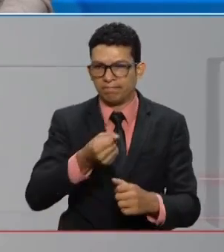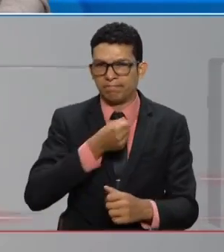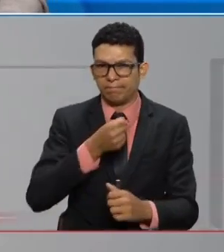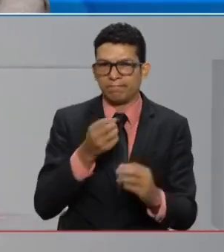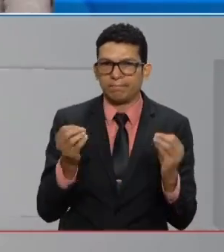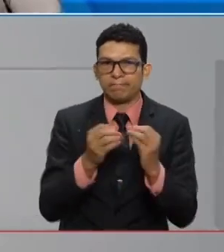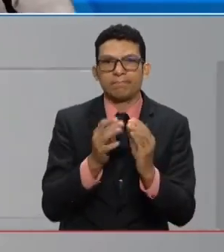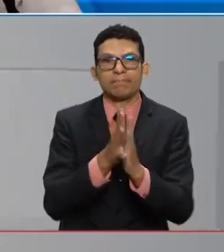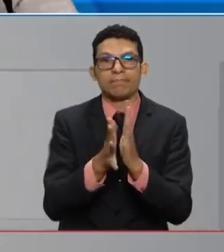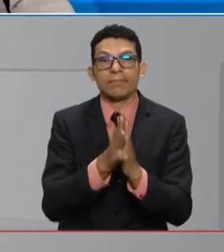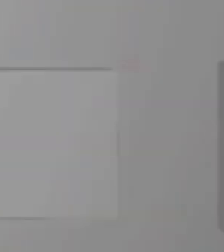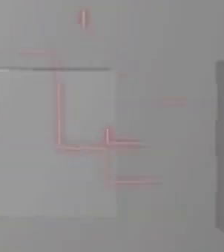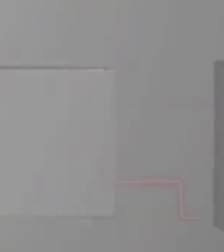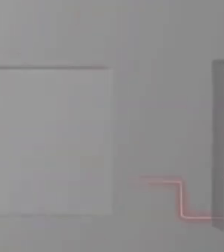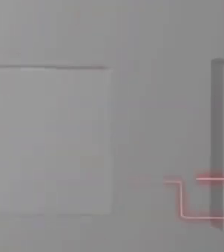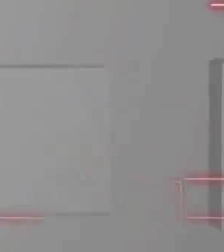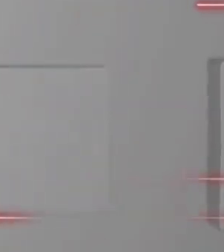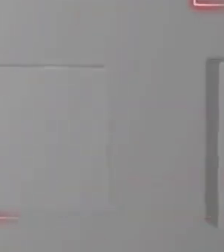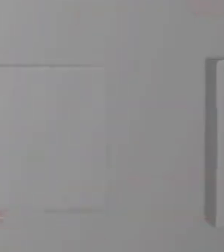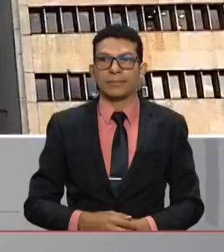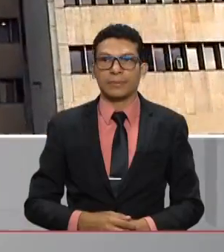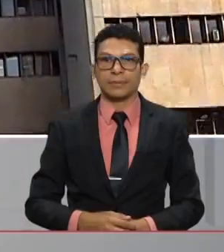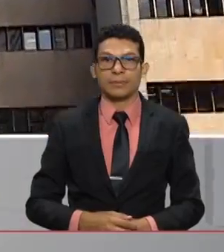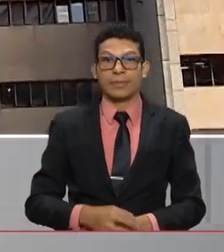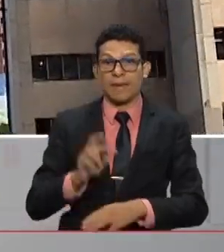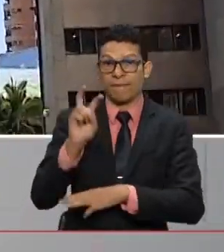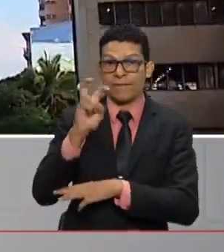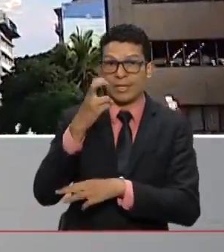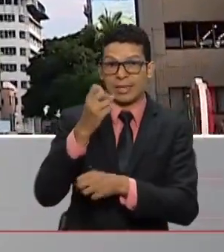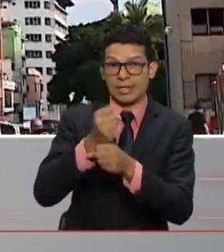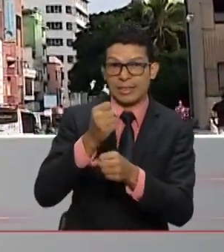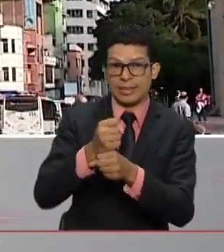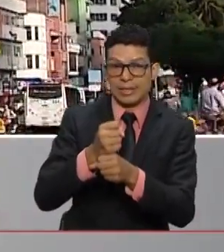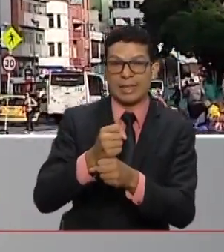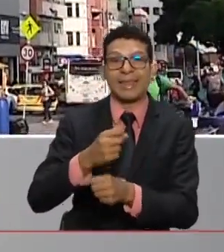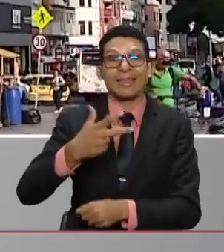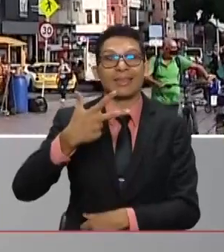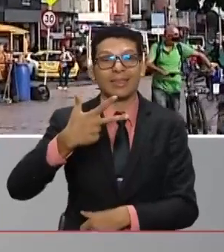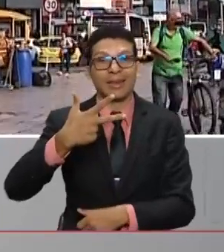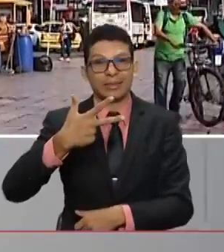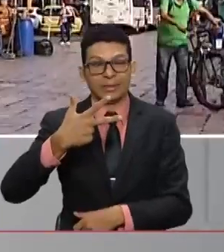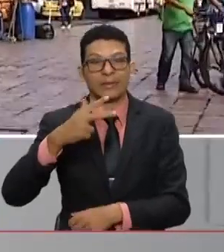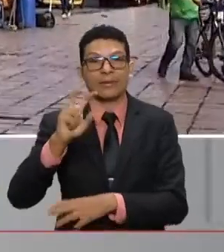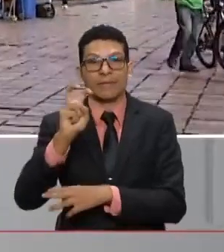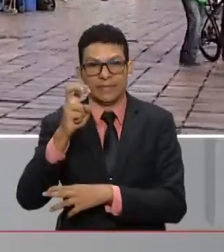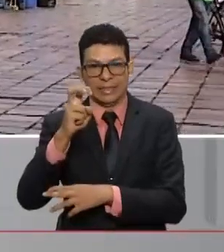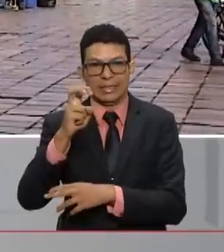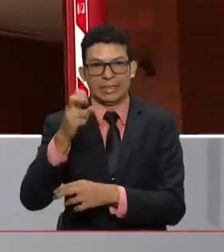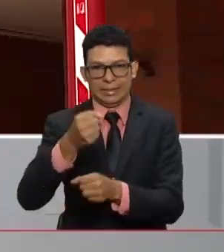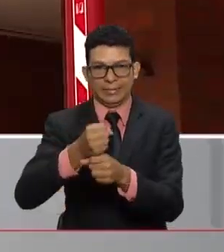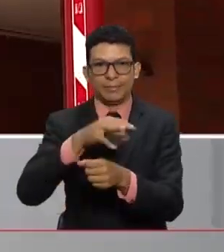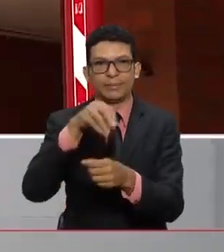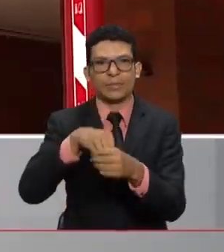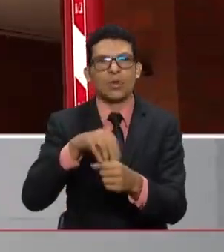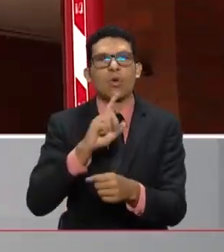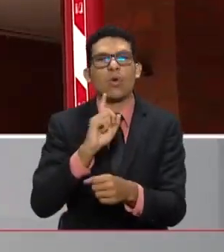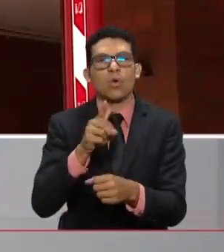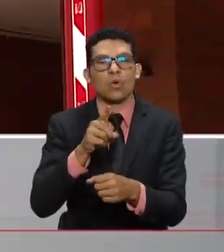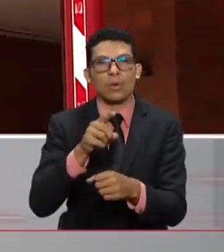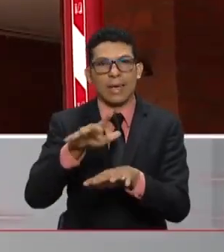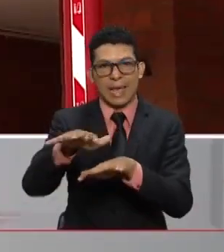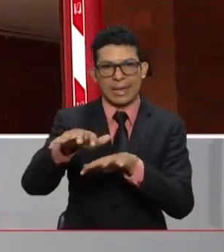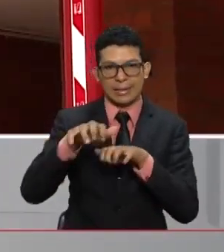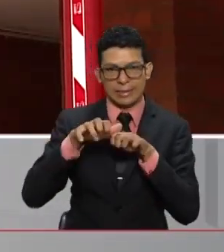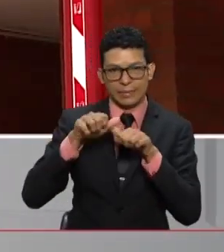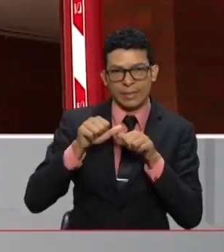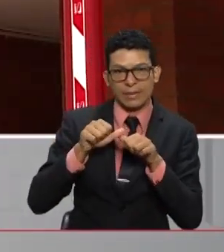Tres trabajadores de la Fiscalía General de la Nación podrían ser declarados insubsistentes, esto por su participación en las asambleas